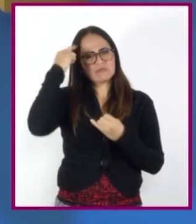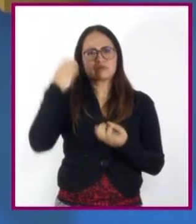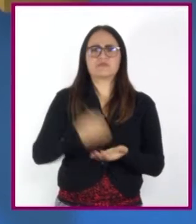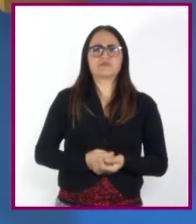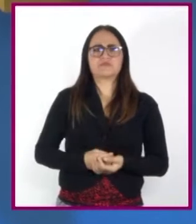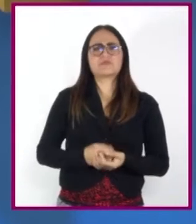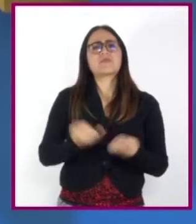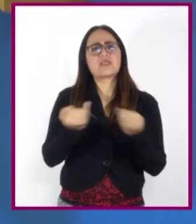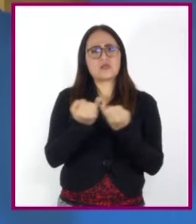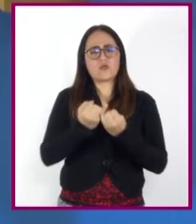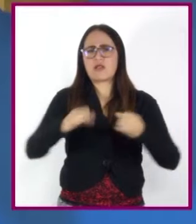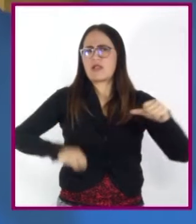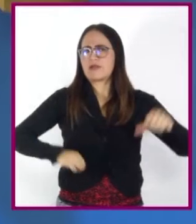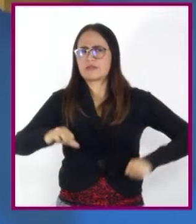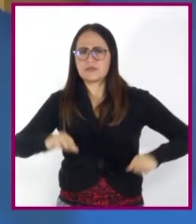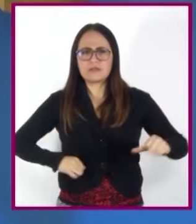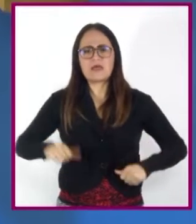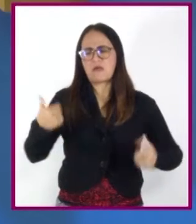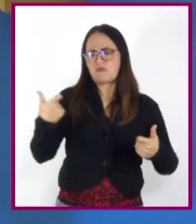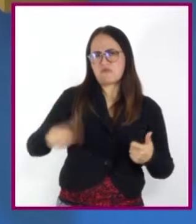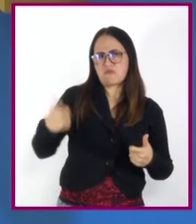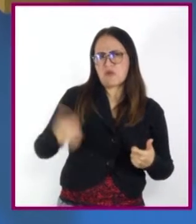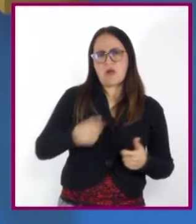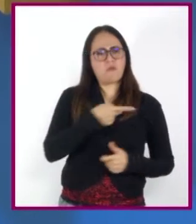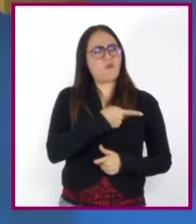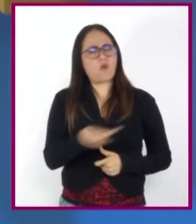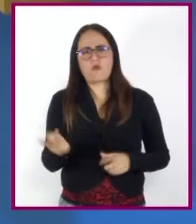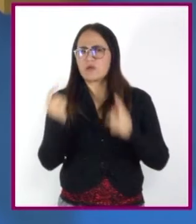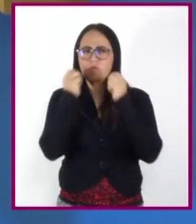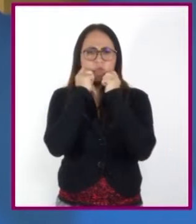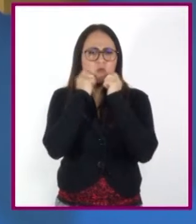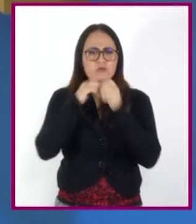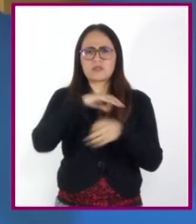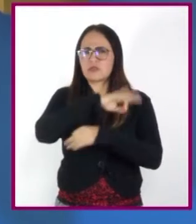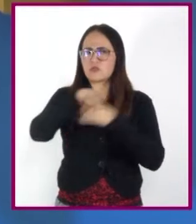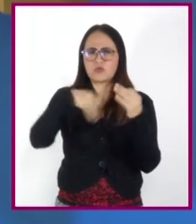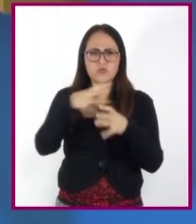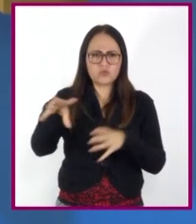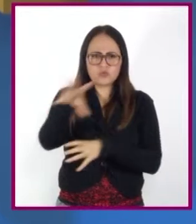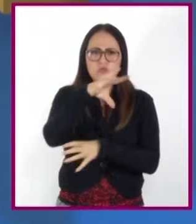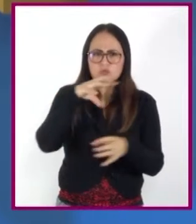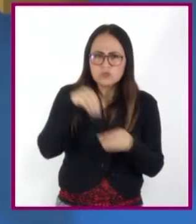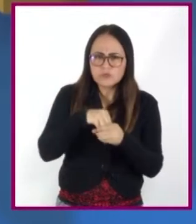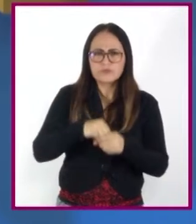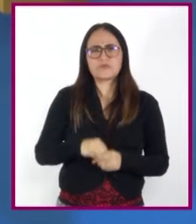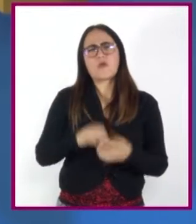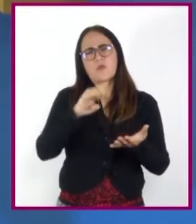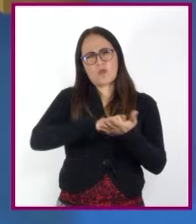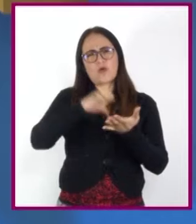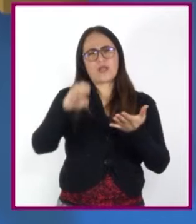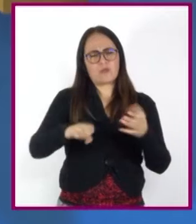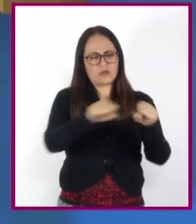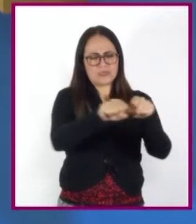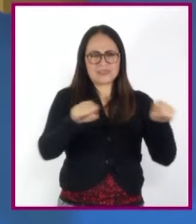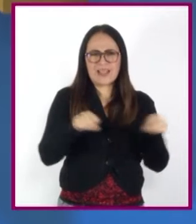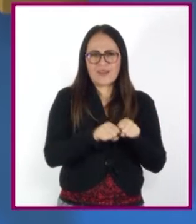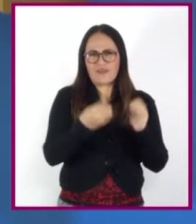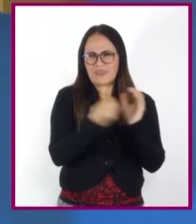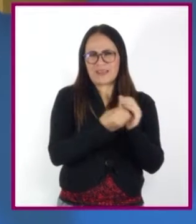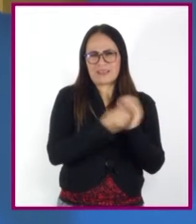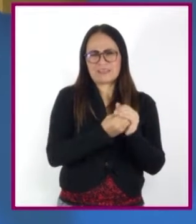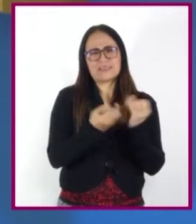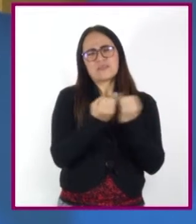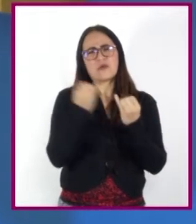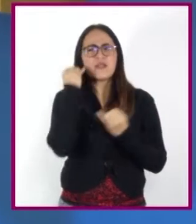social o actividades. Es decir, por ejemplo, en el salón de clases hay jóvenes que hablan otra lengua, que